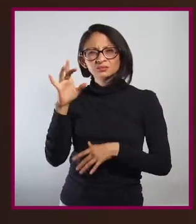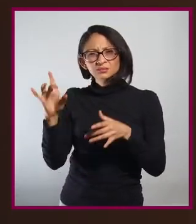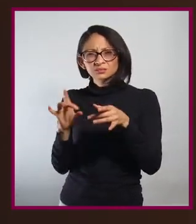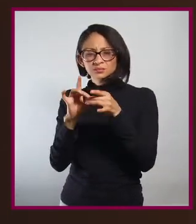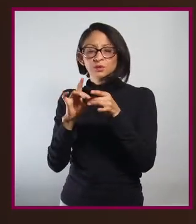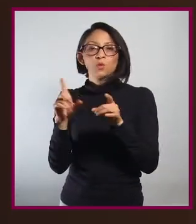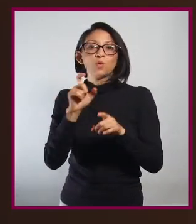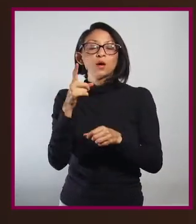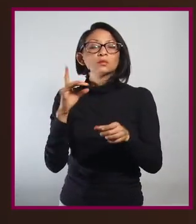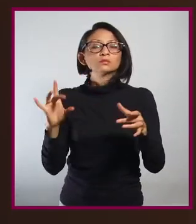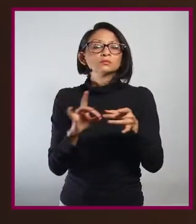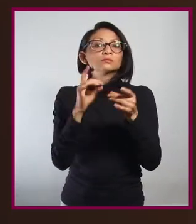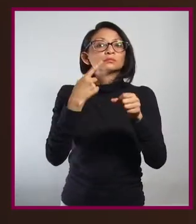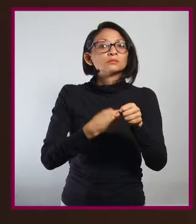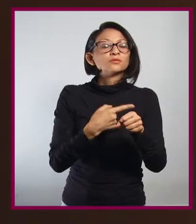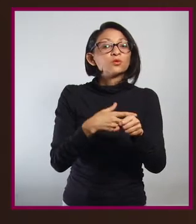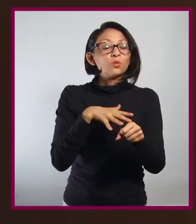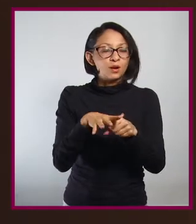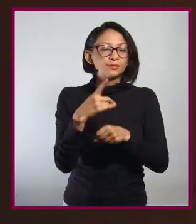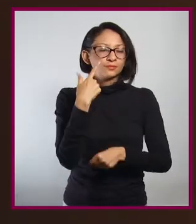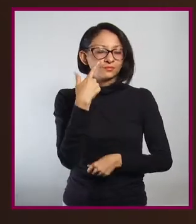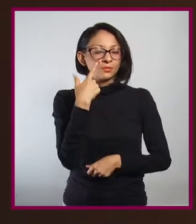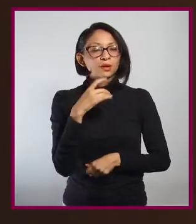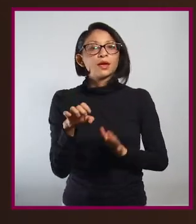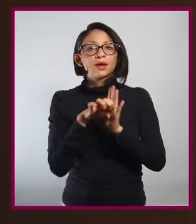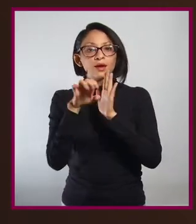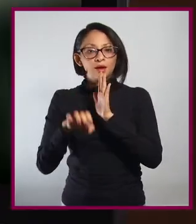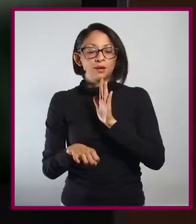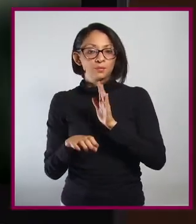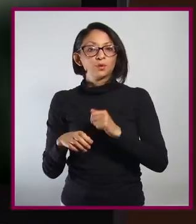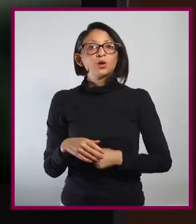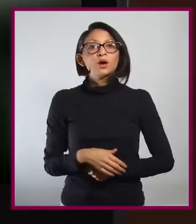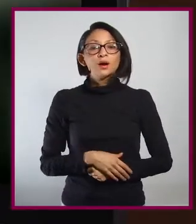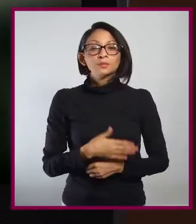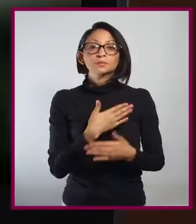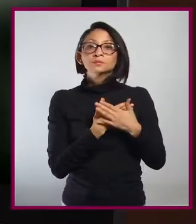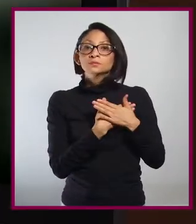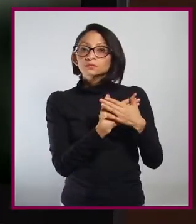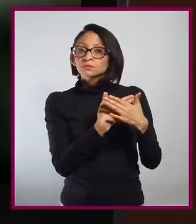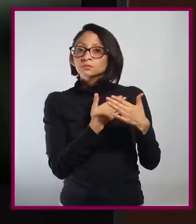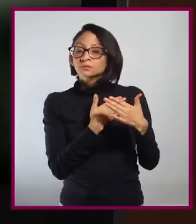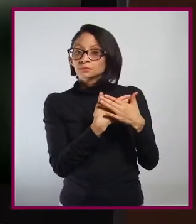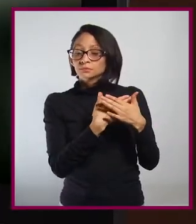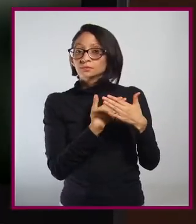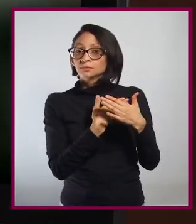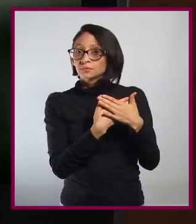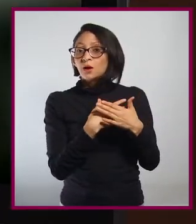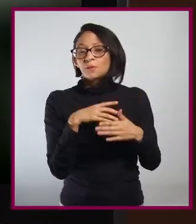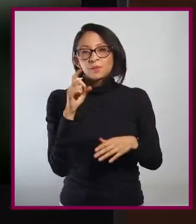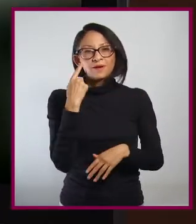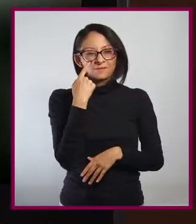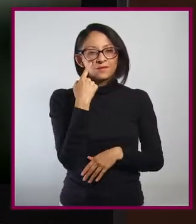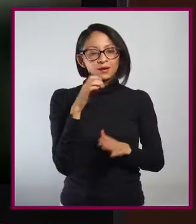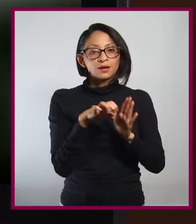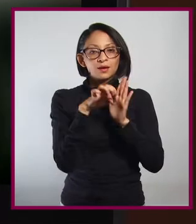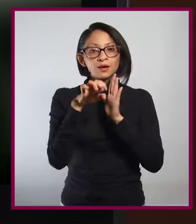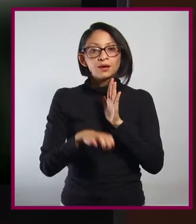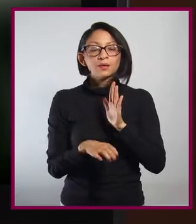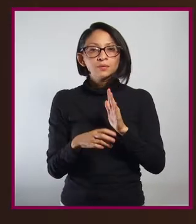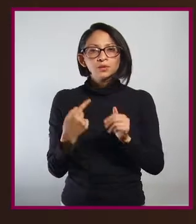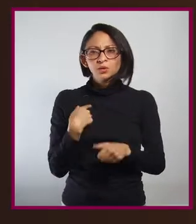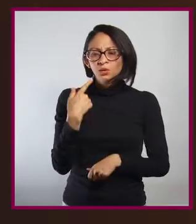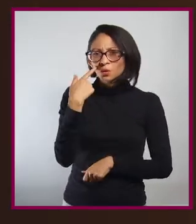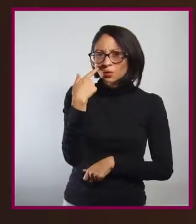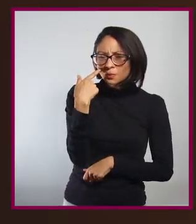diagnóstico? ¿Podría darnos 2 o 3 ejemplos? La frecuencia cardíaca es un parámetro muy flexible. Si, por ejemplo, uno inspira